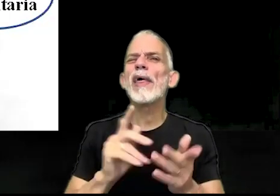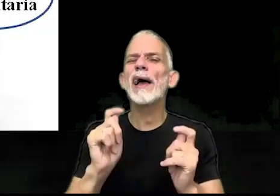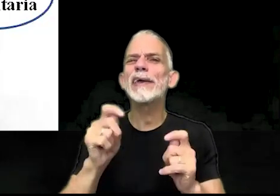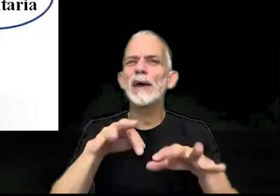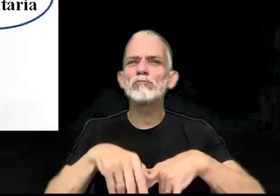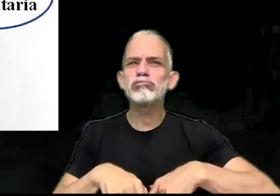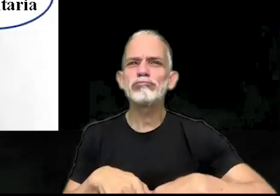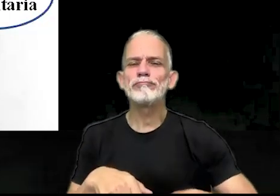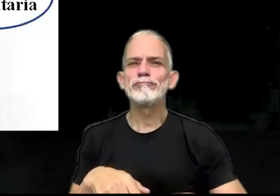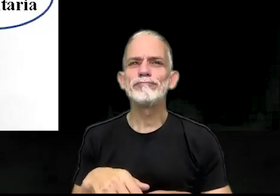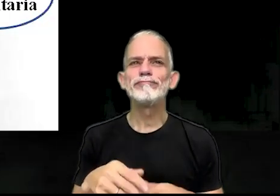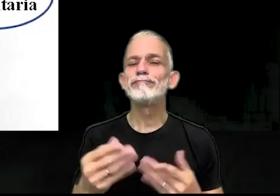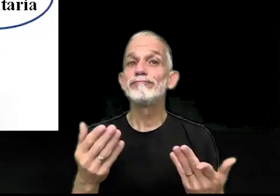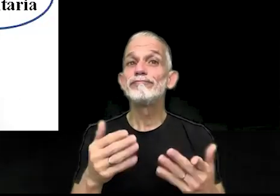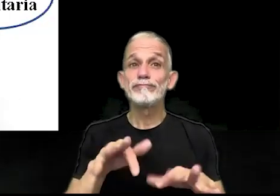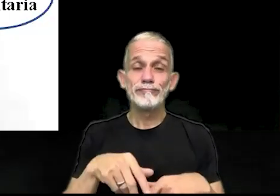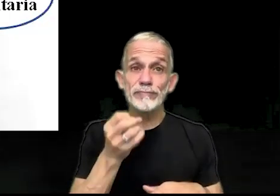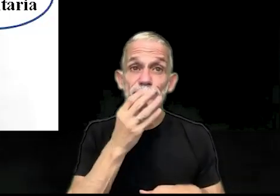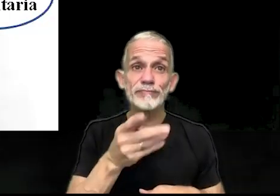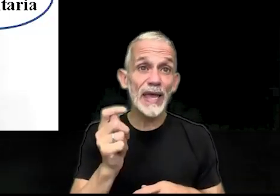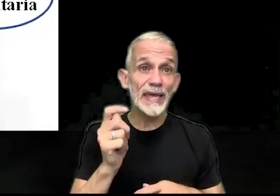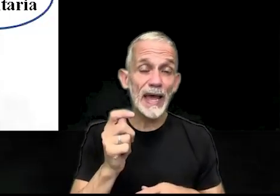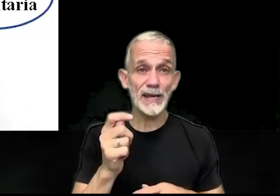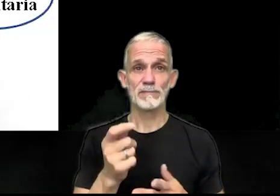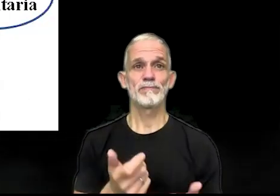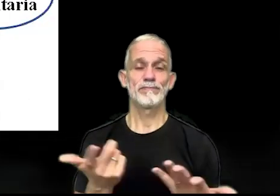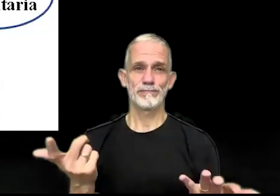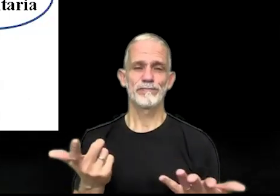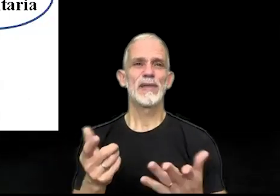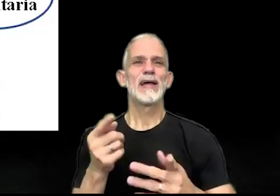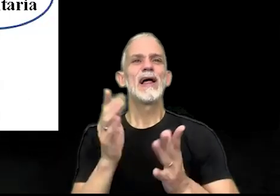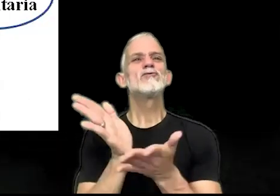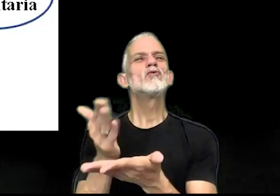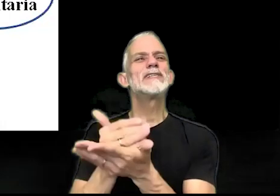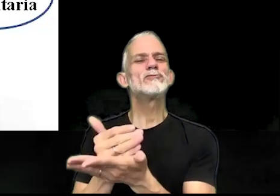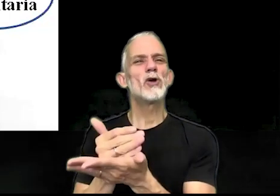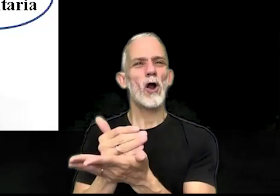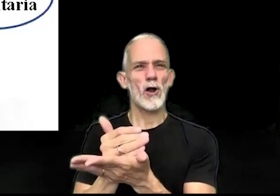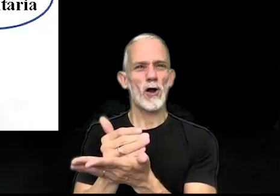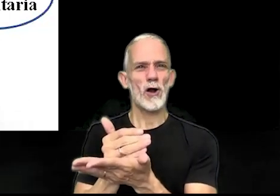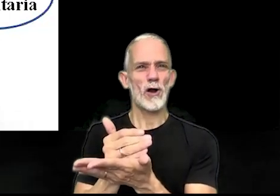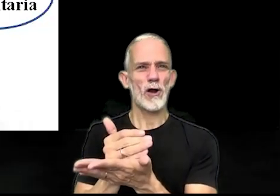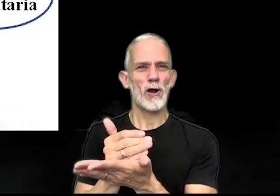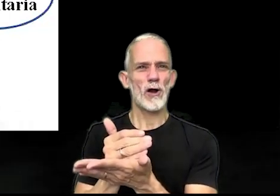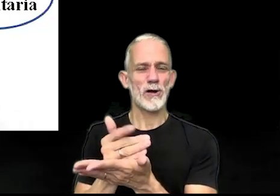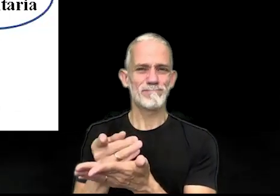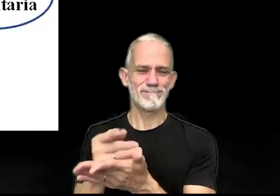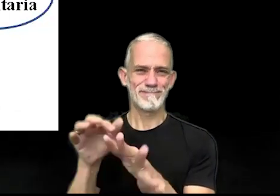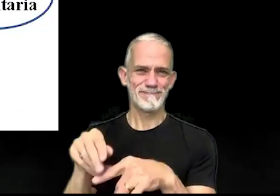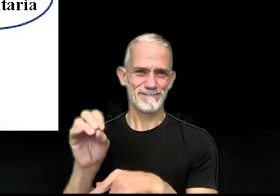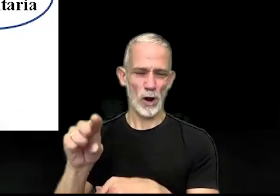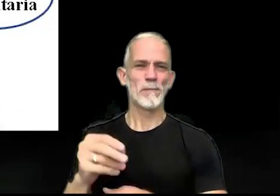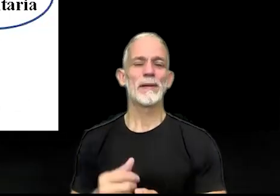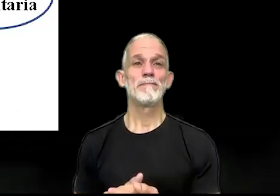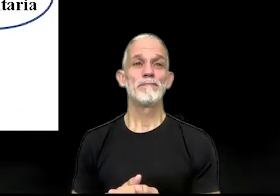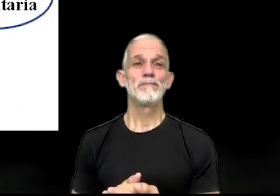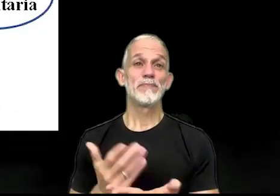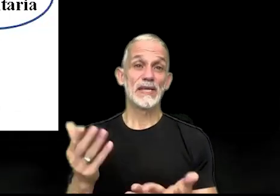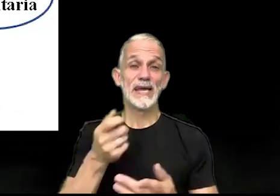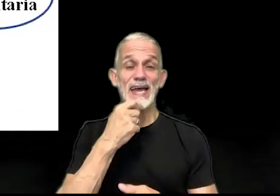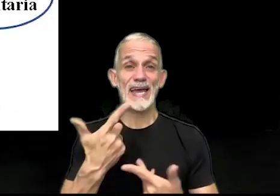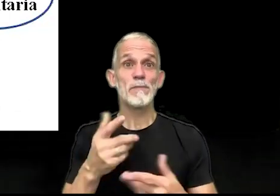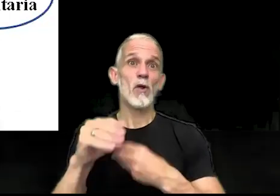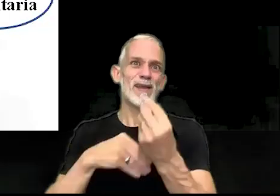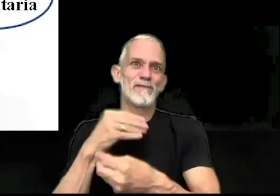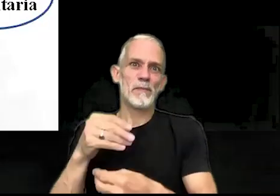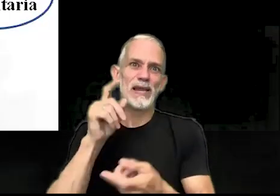jurada la va a exteriorizar la sucesión indivisa. En este ejemplo,